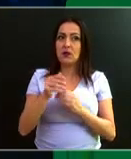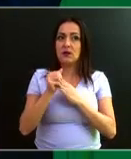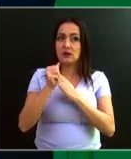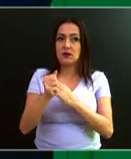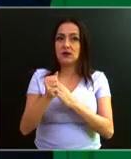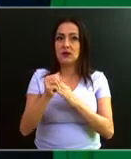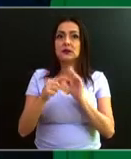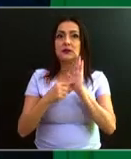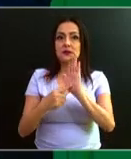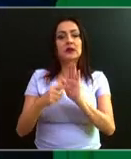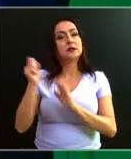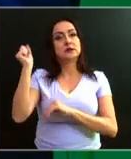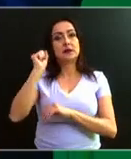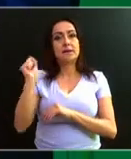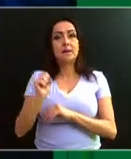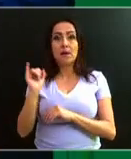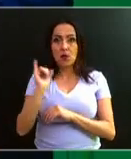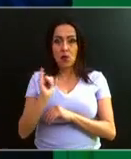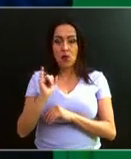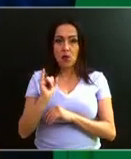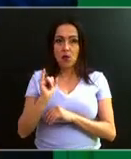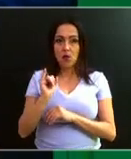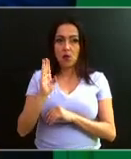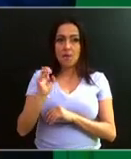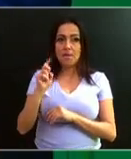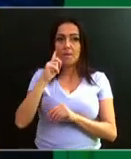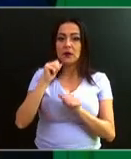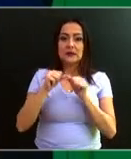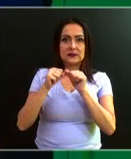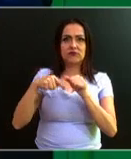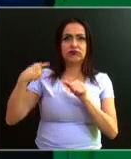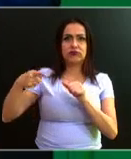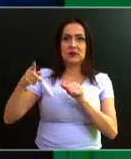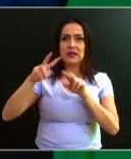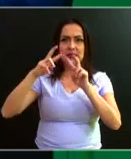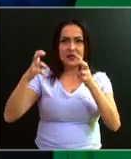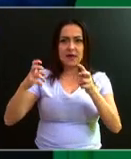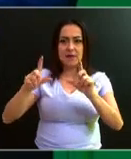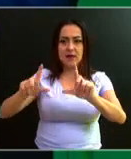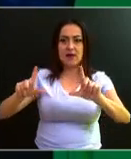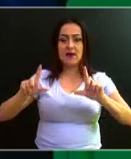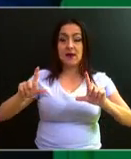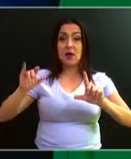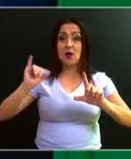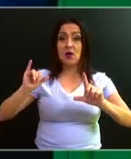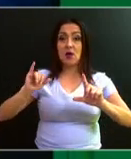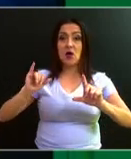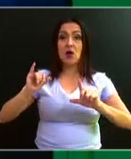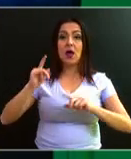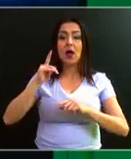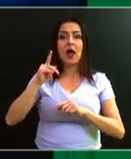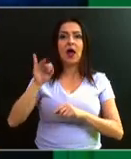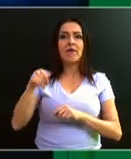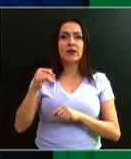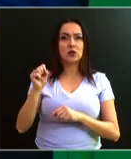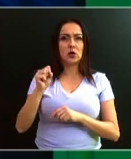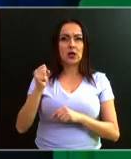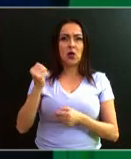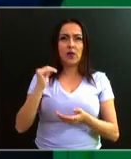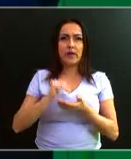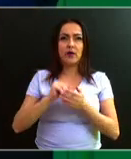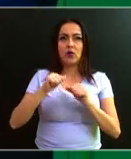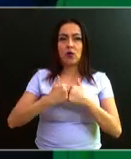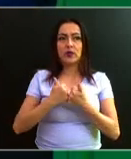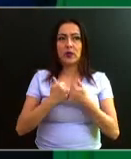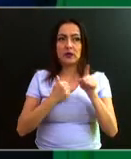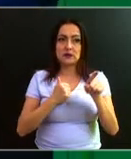y referentes del Saprissa, así como del VAR, porque se la sigue trayendo este tema con Jafet Soto y el arbitraje, y este vuelve a arremeter en